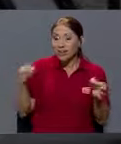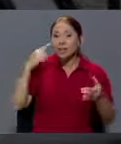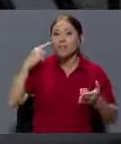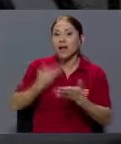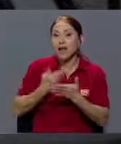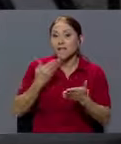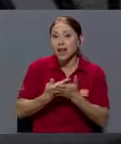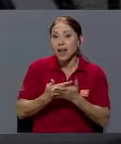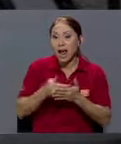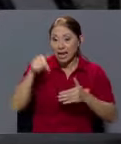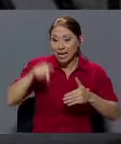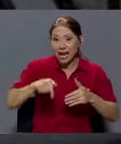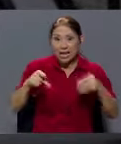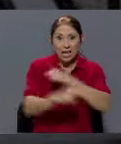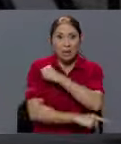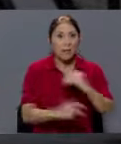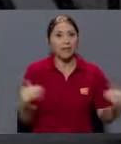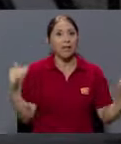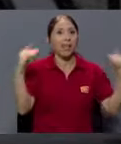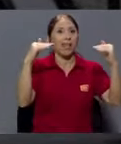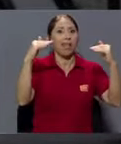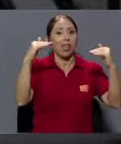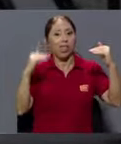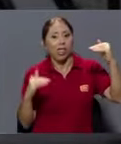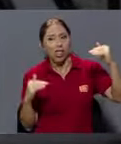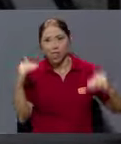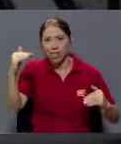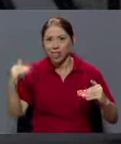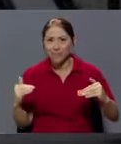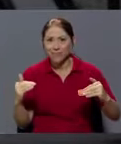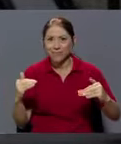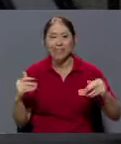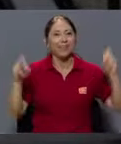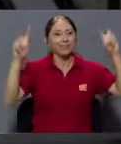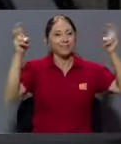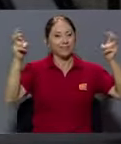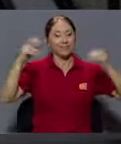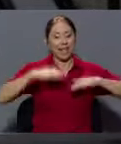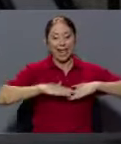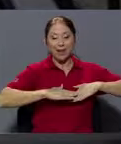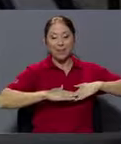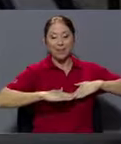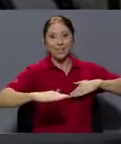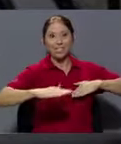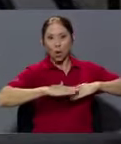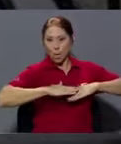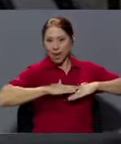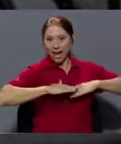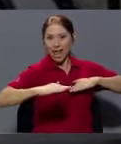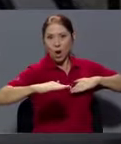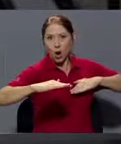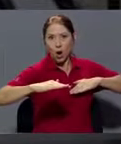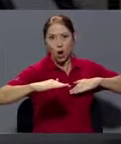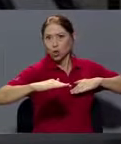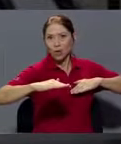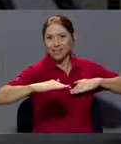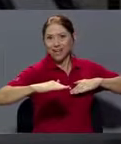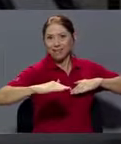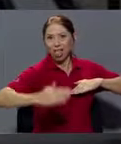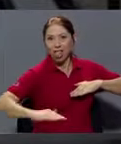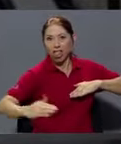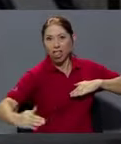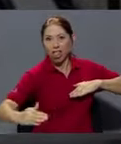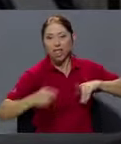bien que efectivamente en el país tenemos unas desigualdades. El piso no está parejo, porque en general, desde el punto de vista social, no